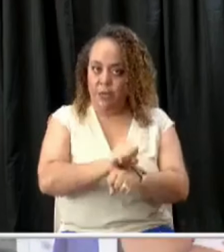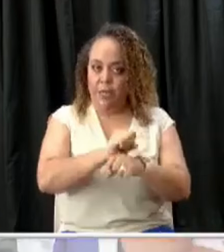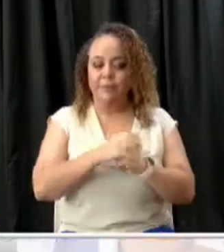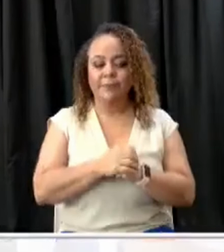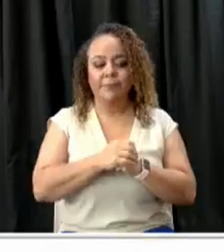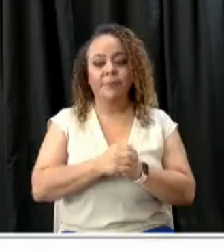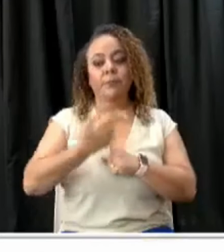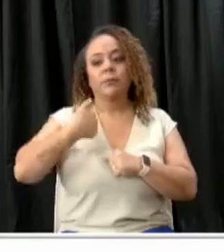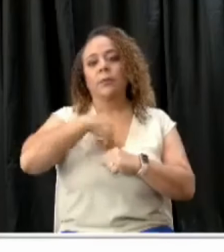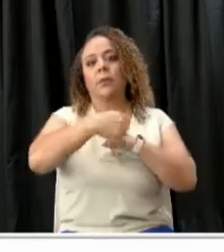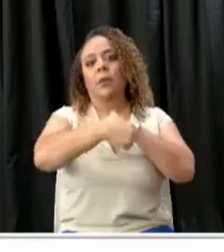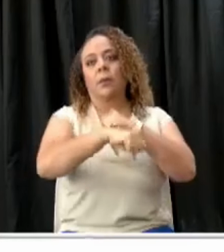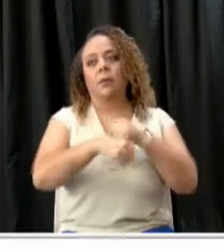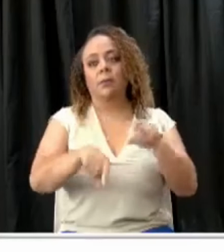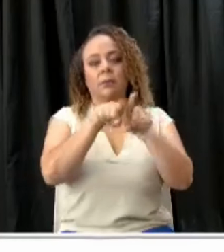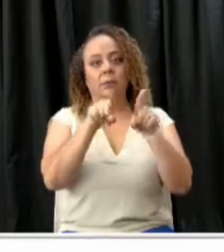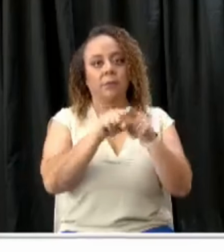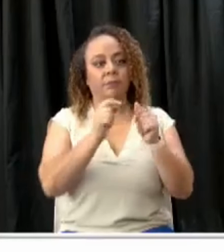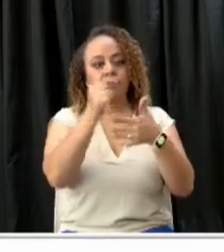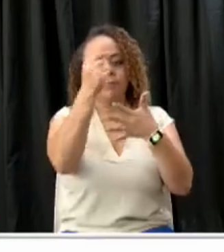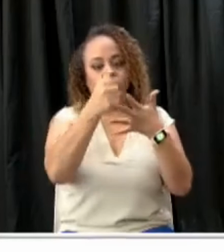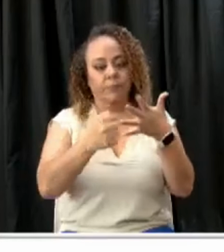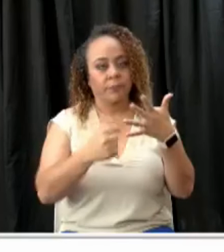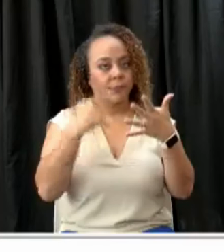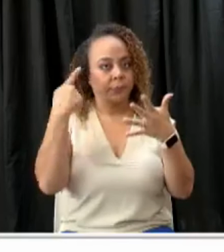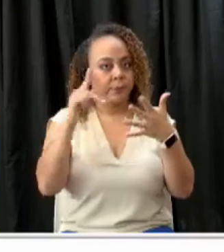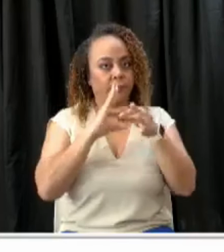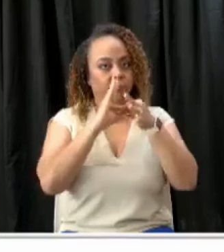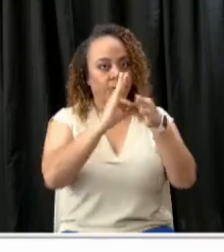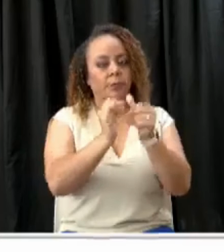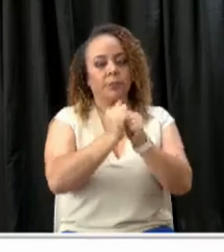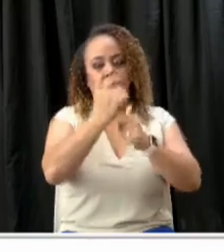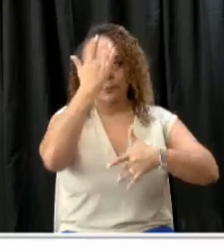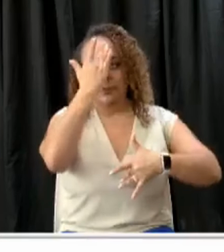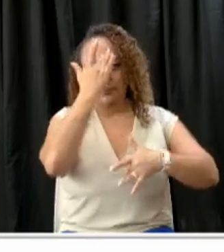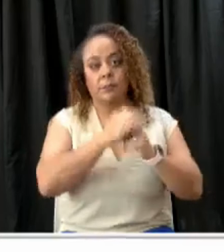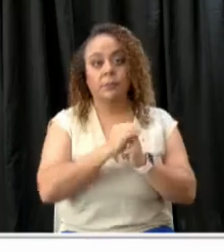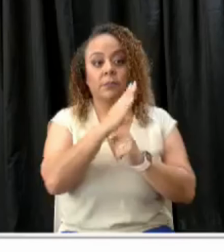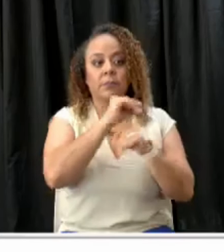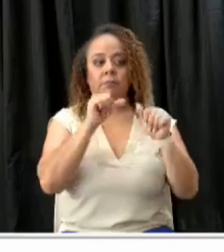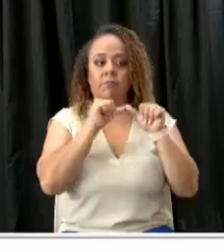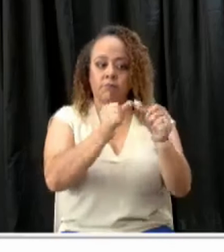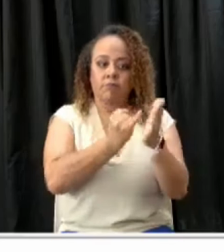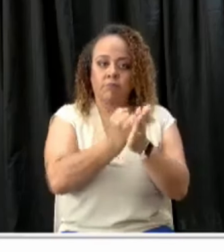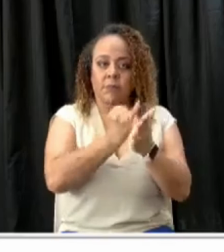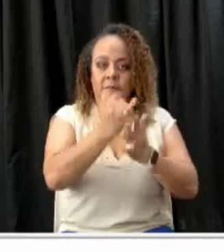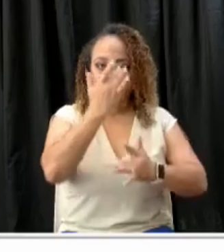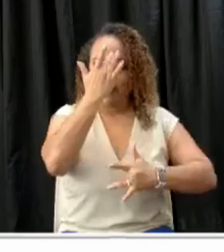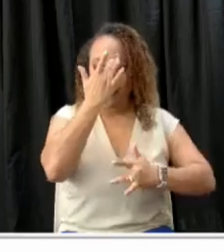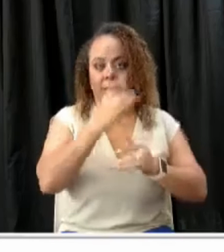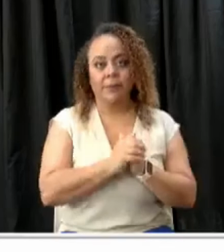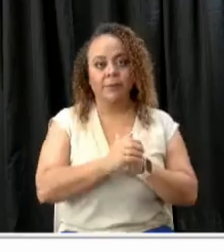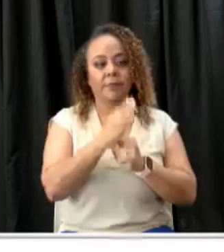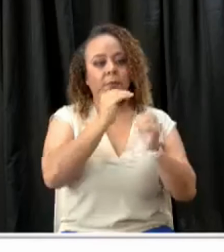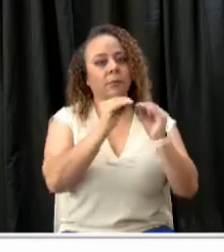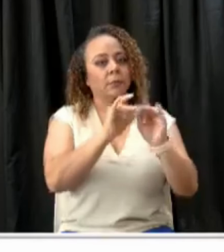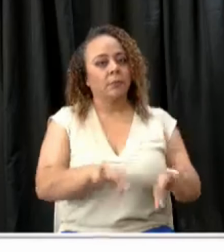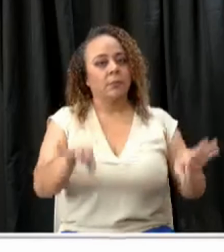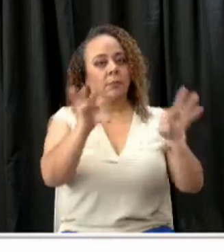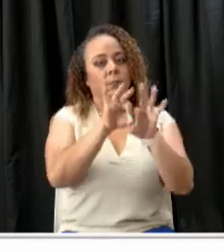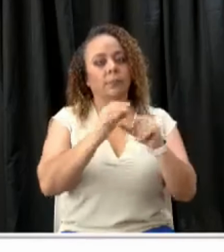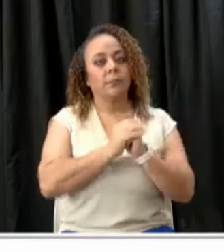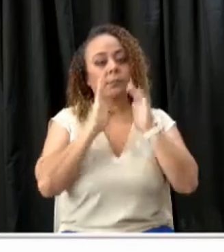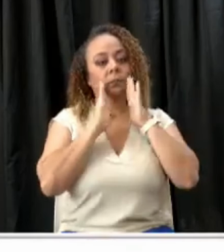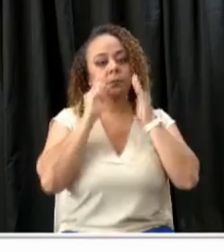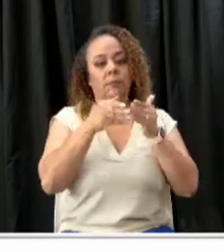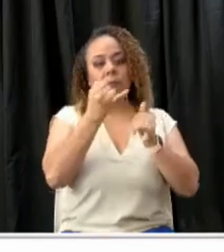publicar acerca de cuáles son los factores de riesgo asociados con la enfermedad y seguir investigando la enfermedad. Y sobre todo nos hemos enfocado